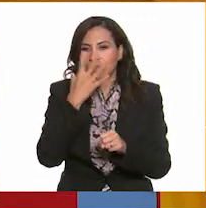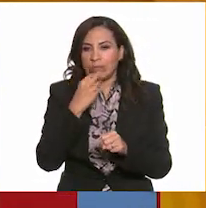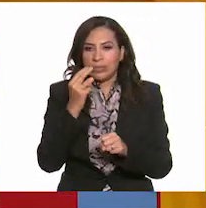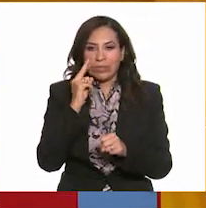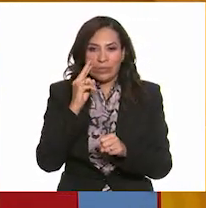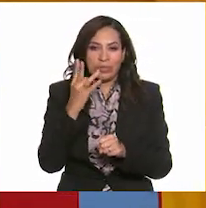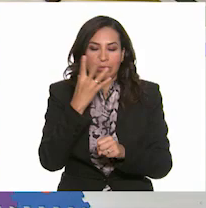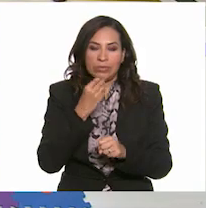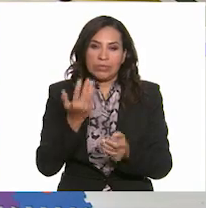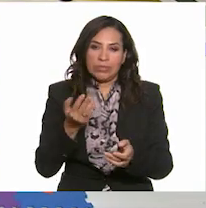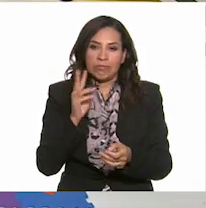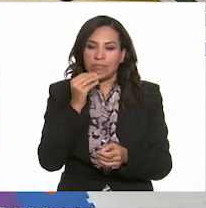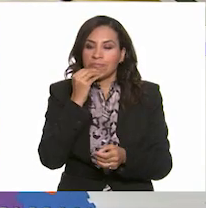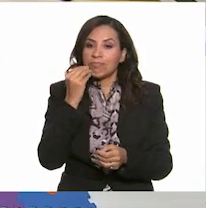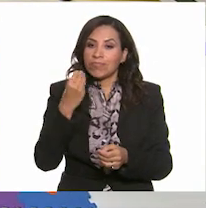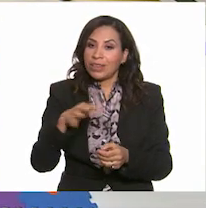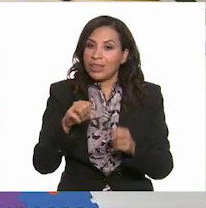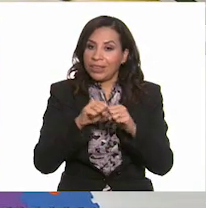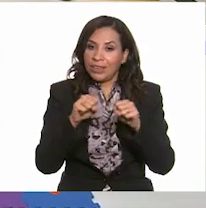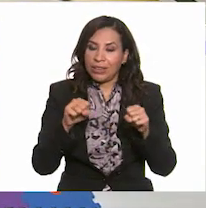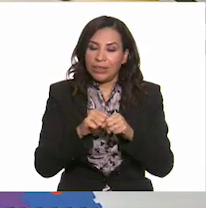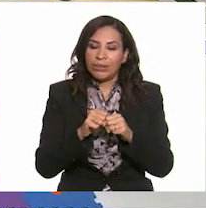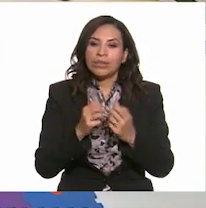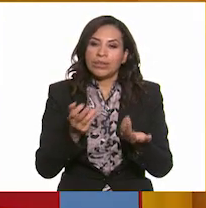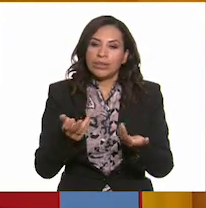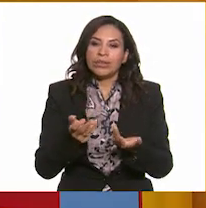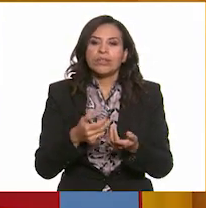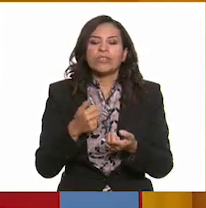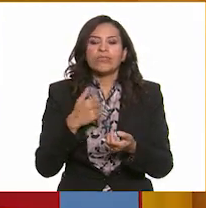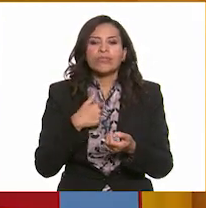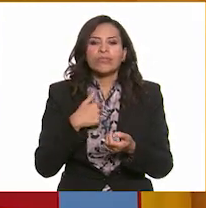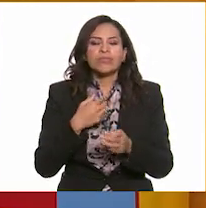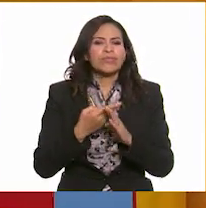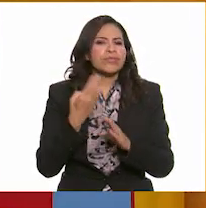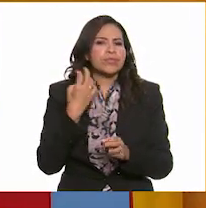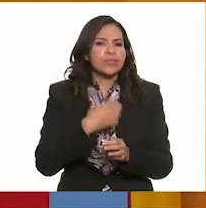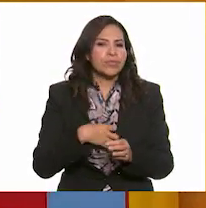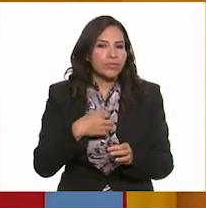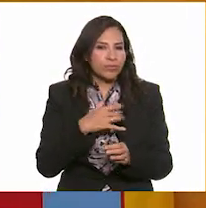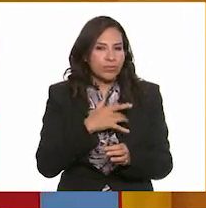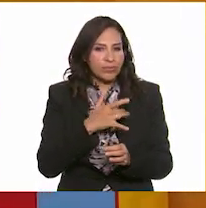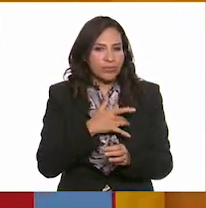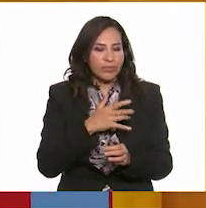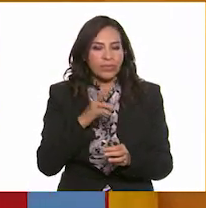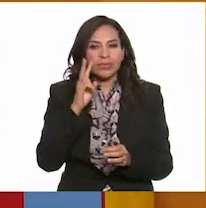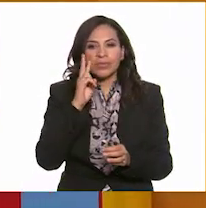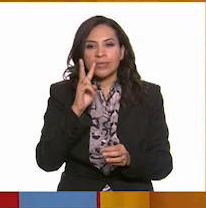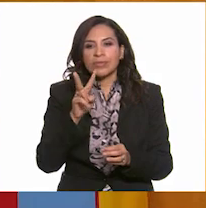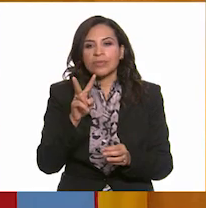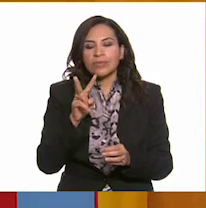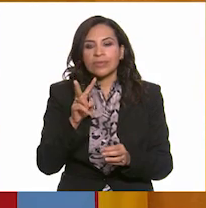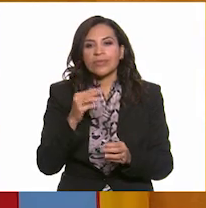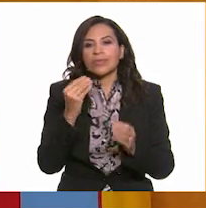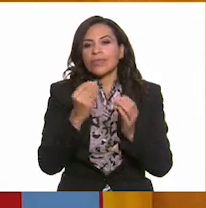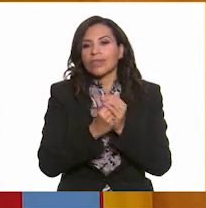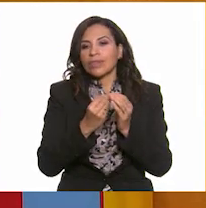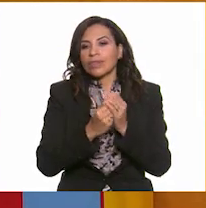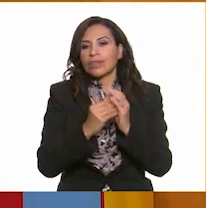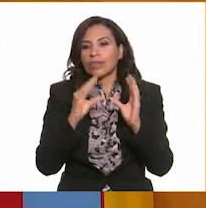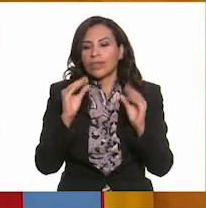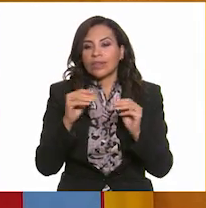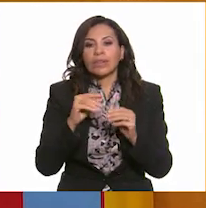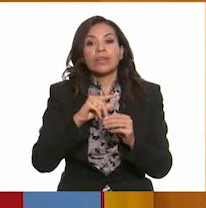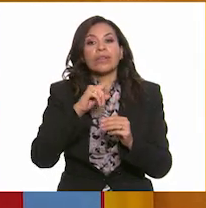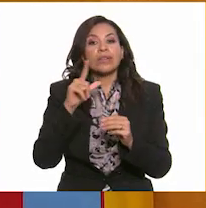¿Verdad que está sí, bien, maestro? Está bien padre. Sí, pues bueno, estaba yo muy contento viendo la clase y